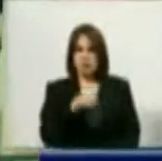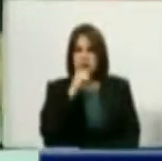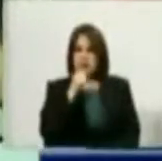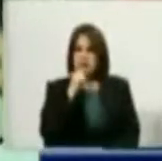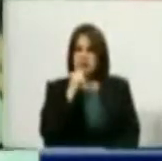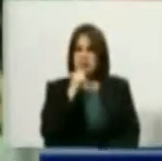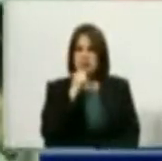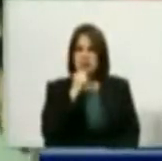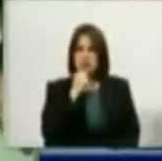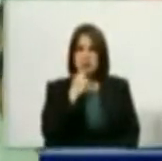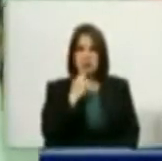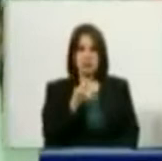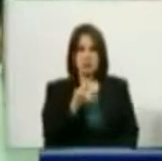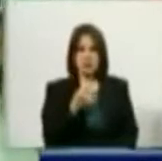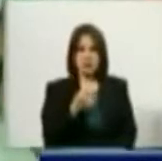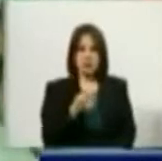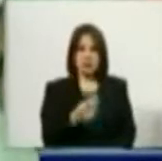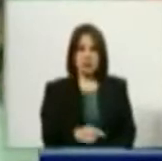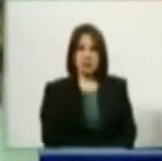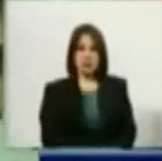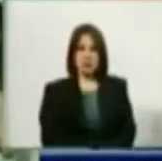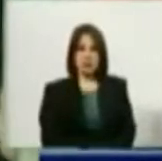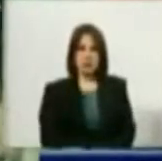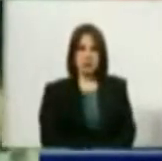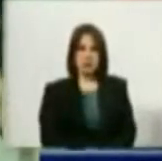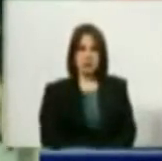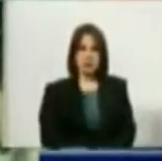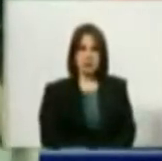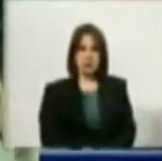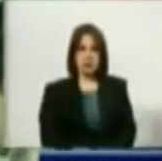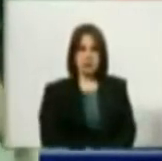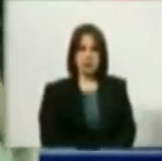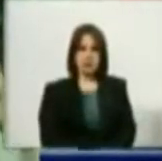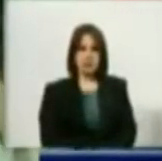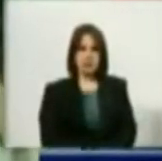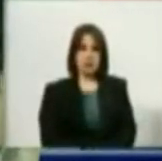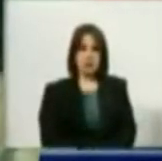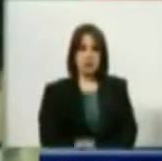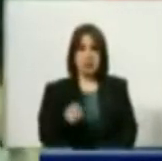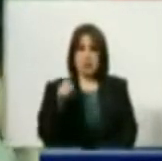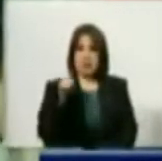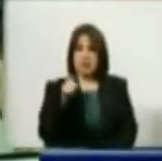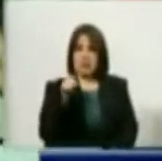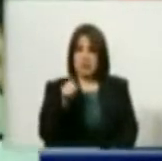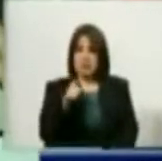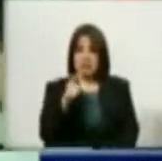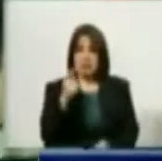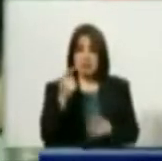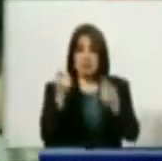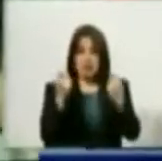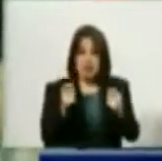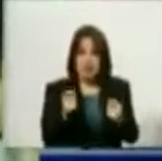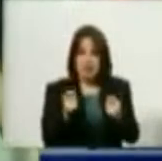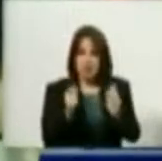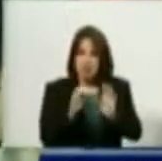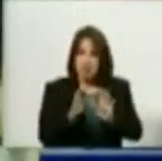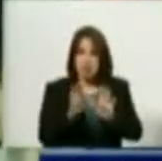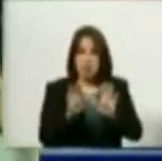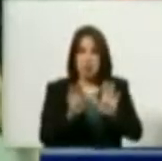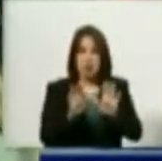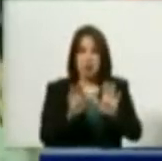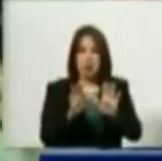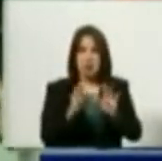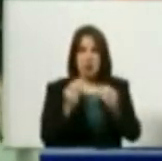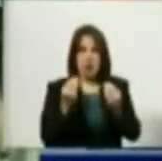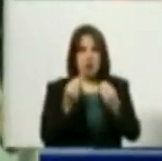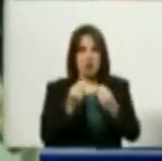Mira Silvia Dónde está aquí está el hijo Felicia tratando yo lo que estaba empujando una gente que se quería montar